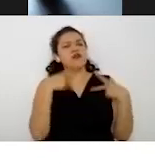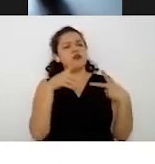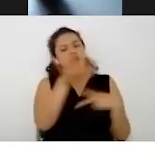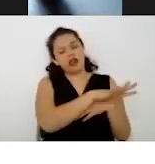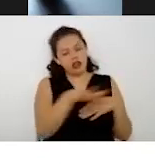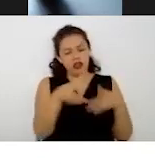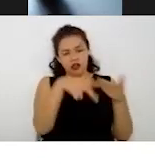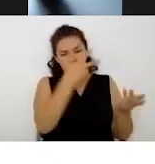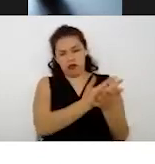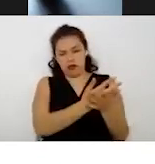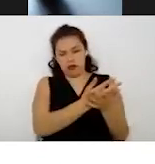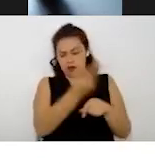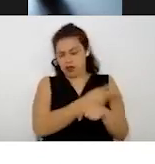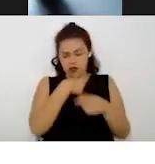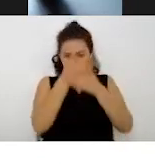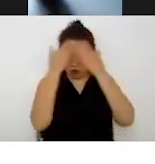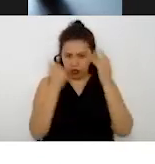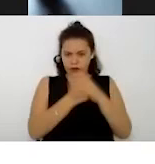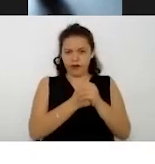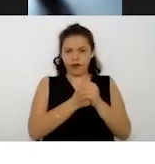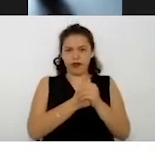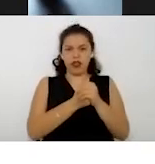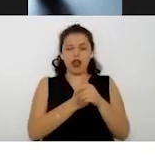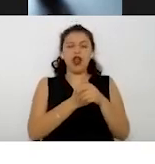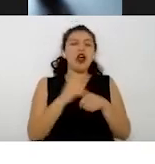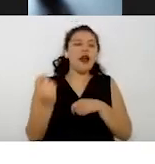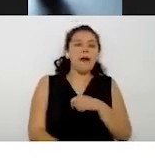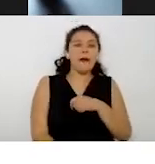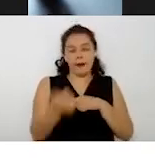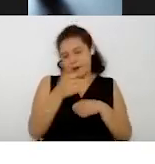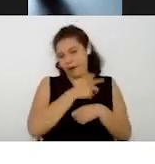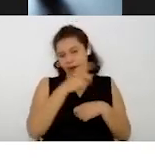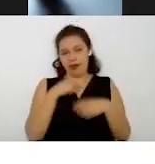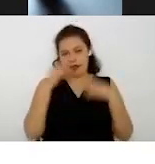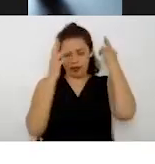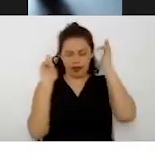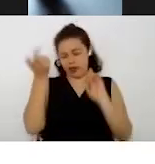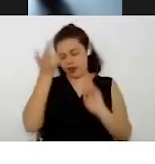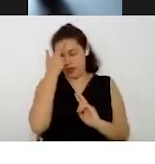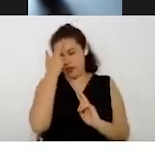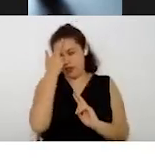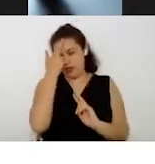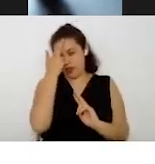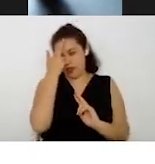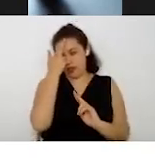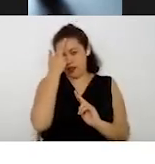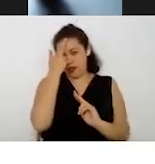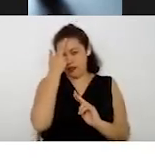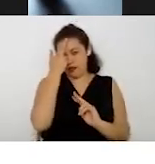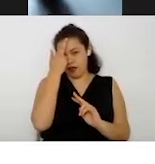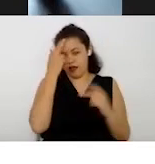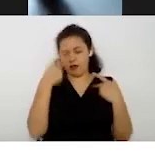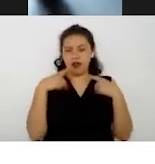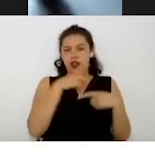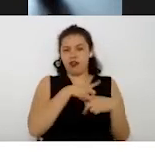no sé qué haya ocurrido. De primera instancia, recordemos que siempre tenemos que entrar o procurar entrar de frente a la víctima. ¿De